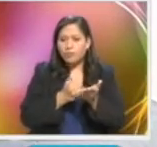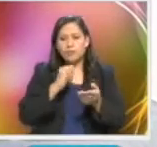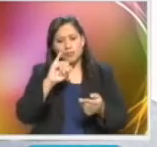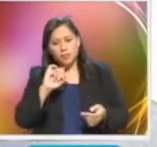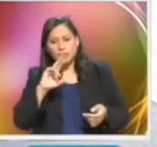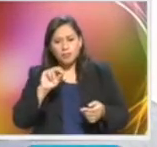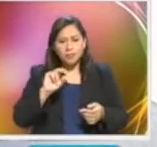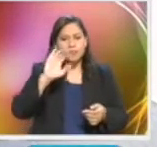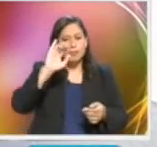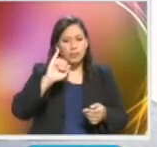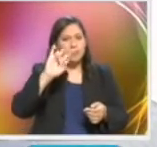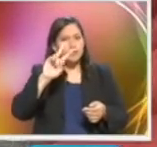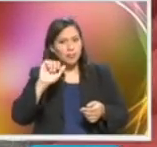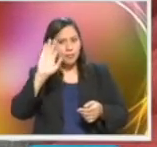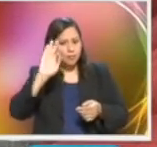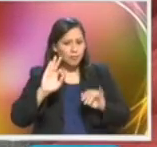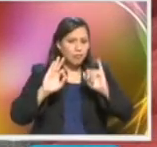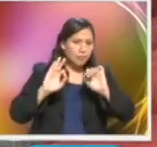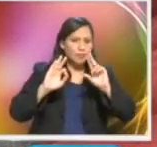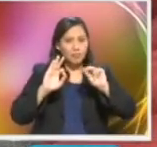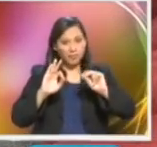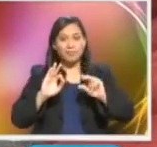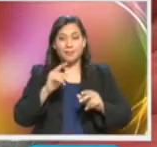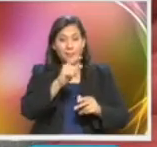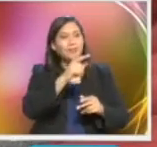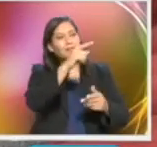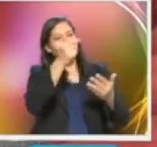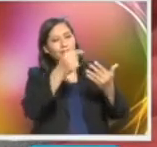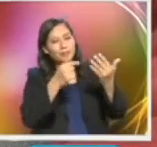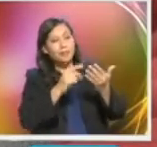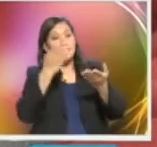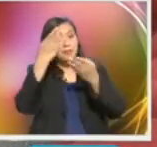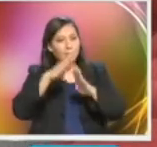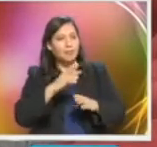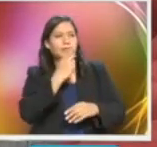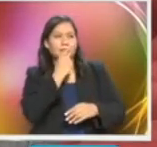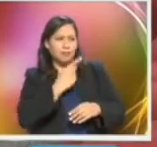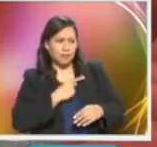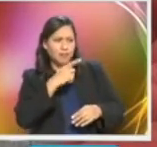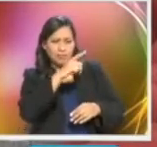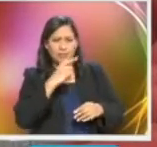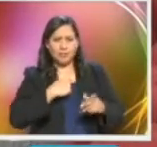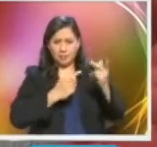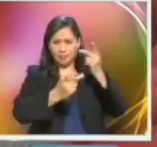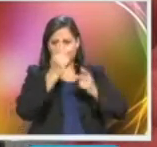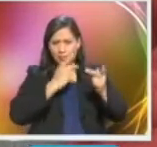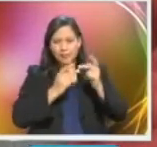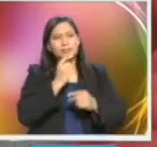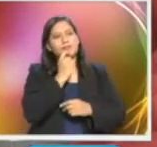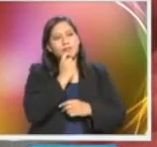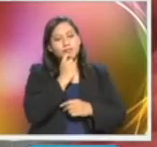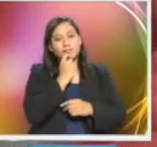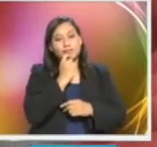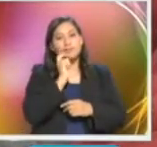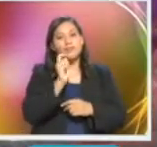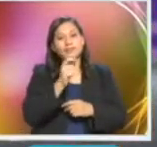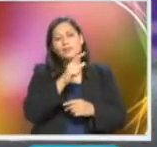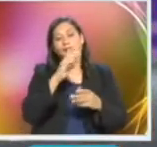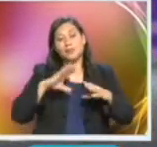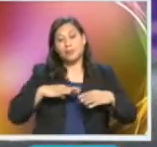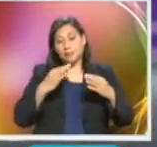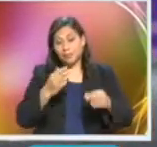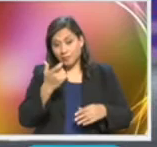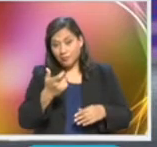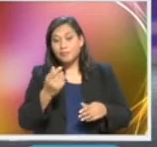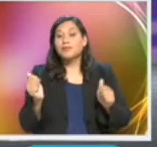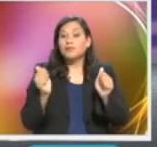mencionas. Del IVA. Entonces, en cualquier propuesta que te haga un banco o una institución financiera, en la corrida financiera tiene que venir